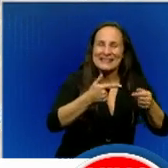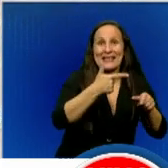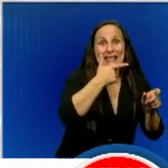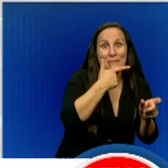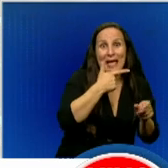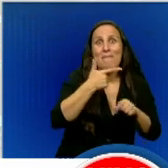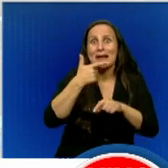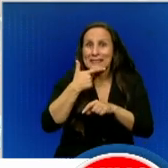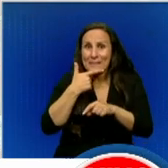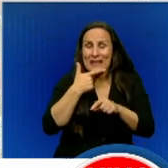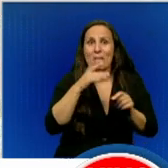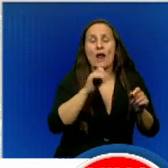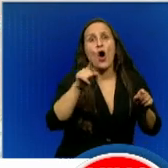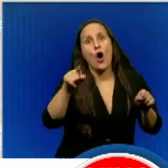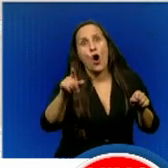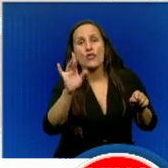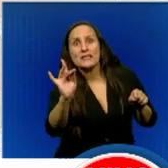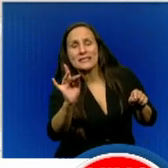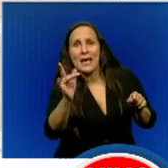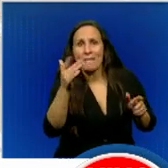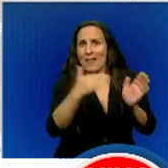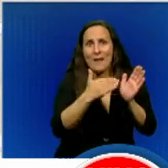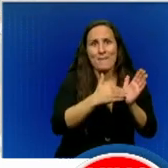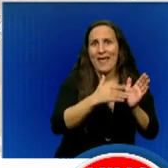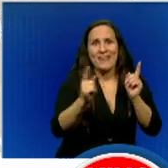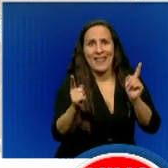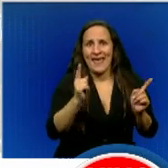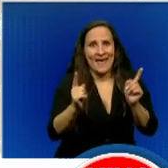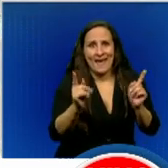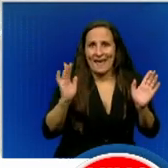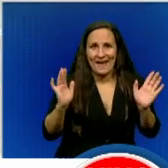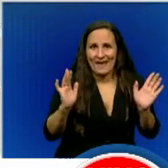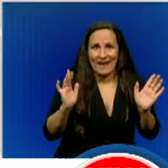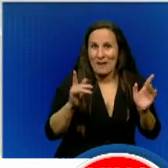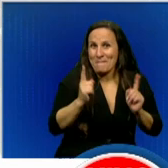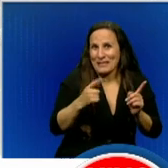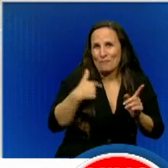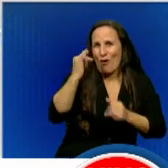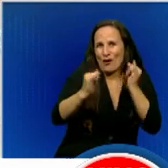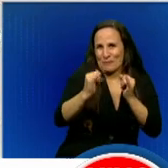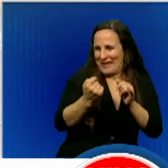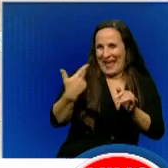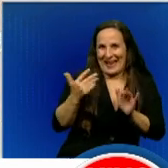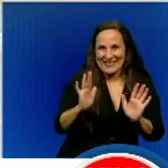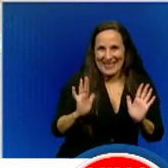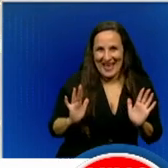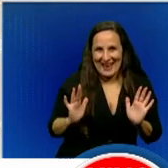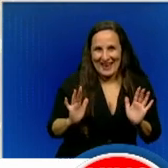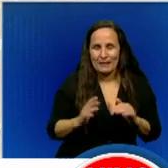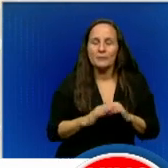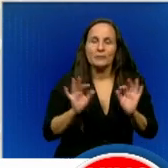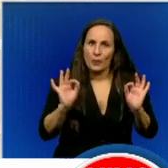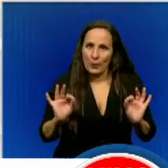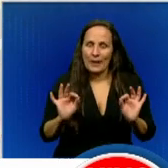año o en diciembre de cada año éste por esto que explicaba recién bien